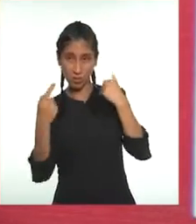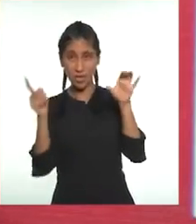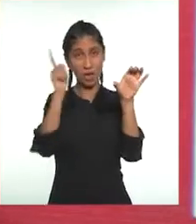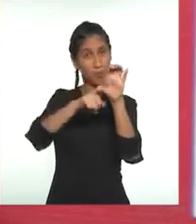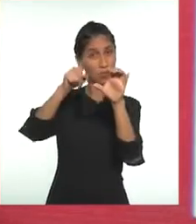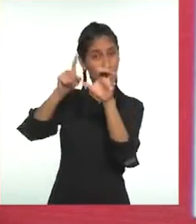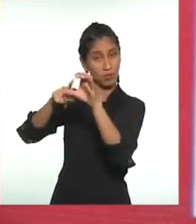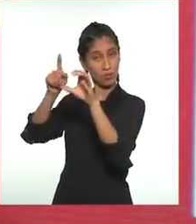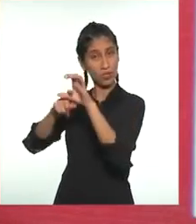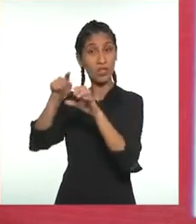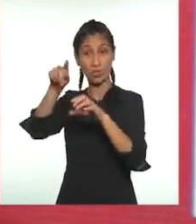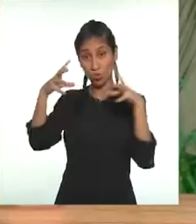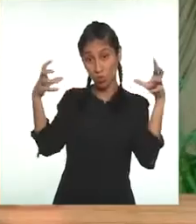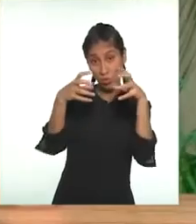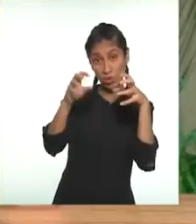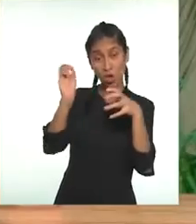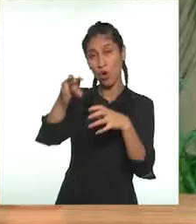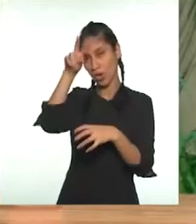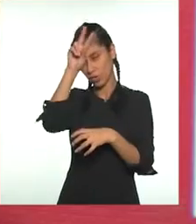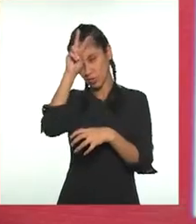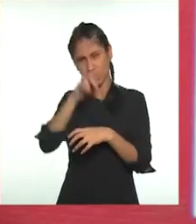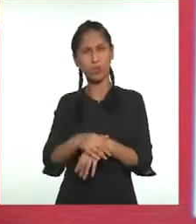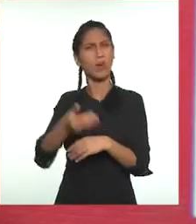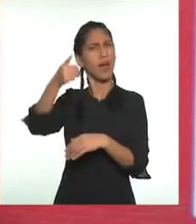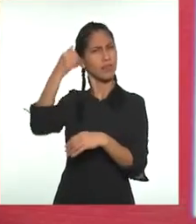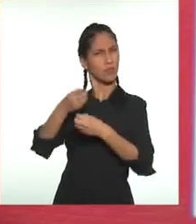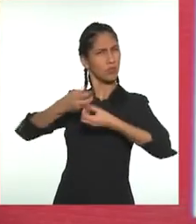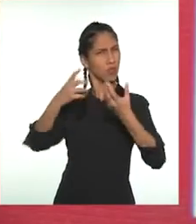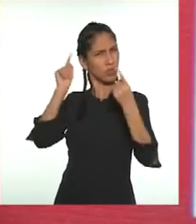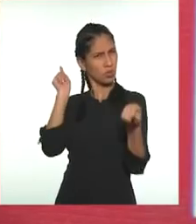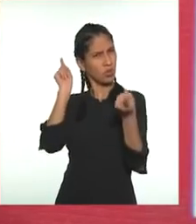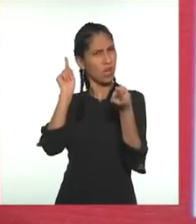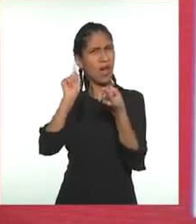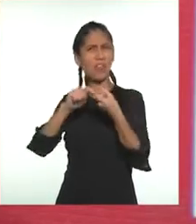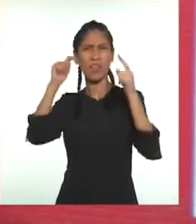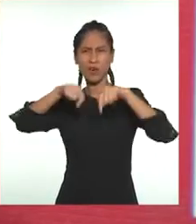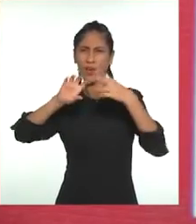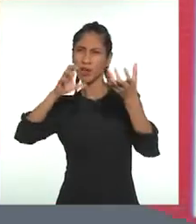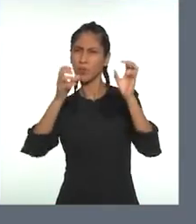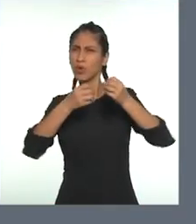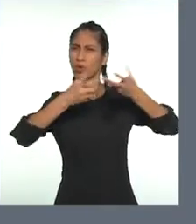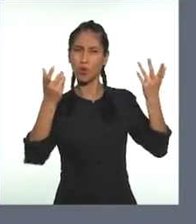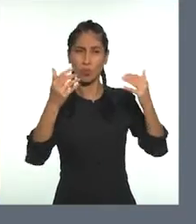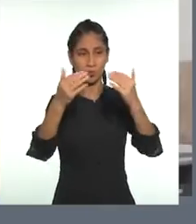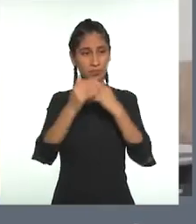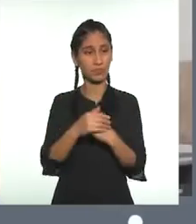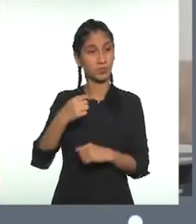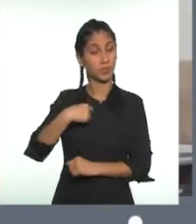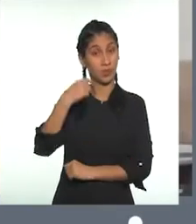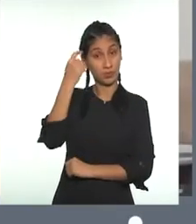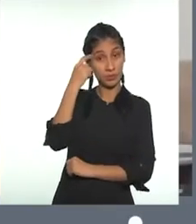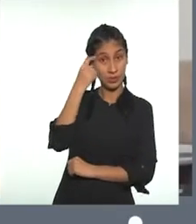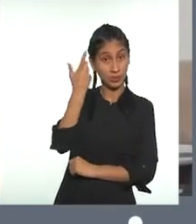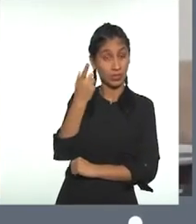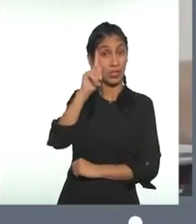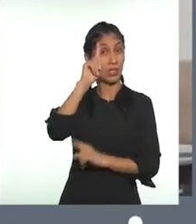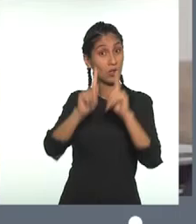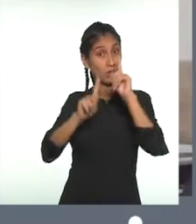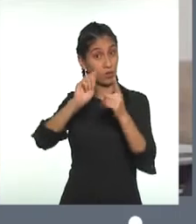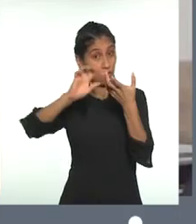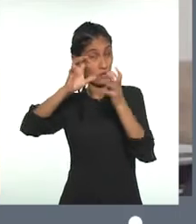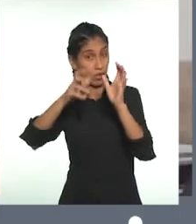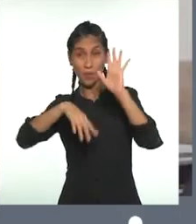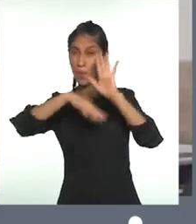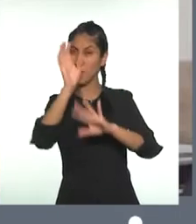tu comunidad o en el Perú? ¿Cómo era antes y cómo es ahora? ¿Por qué cambió? Considero que uno de los